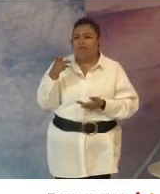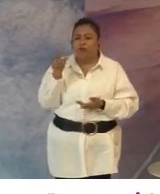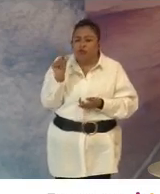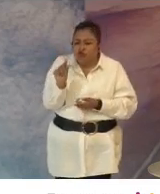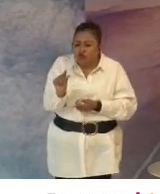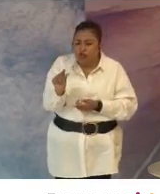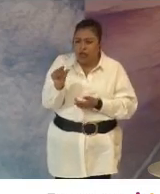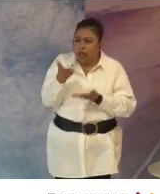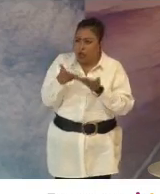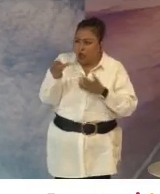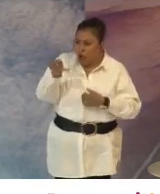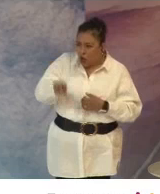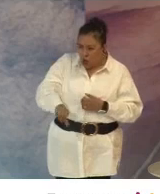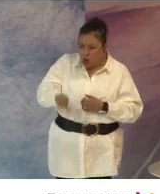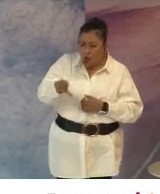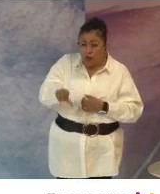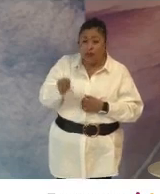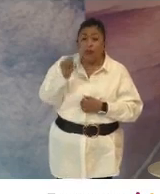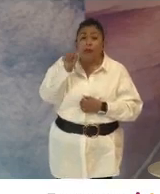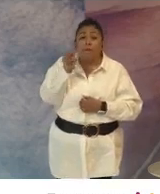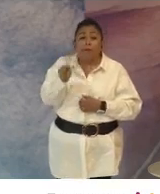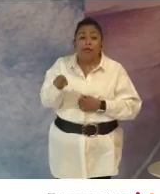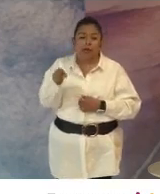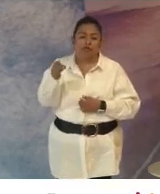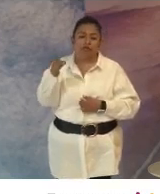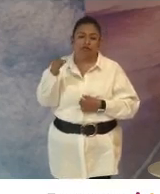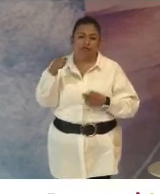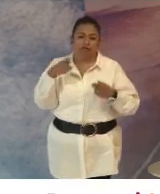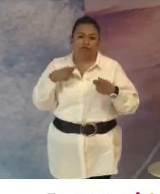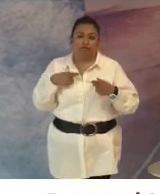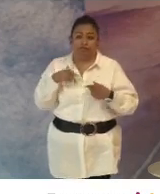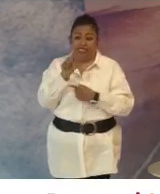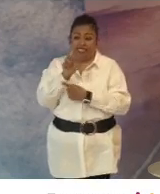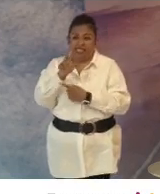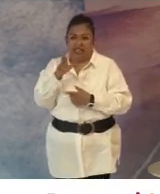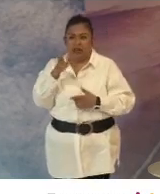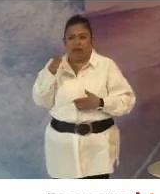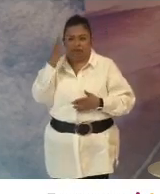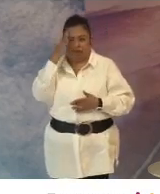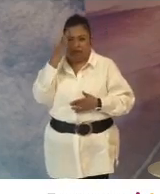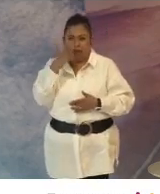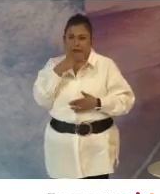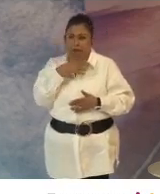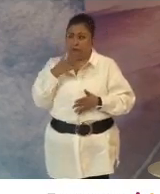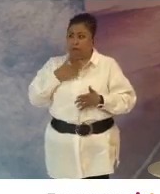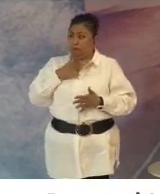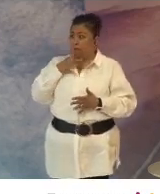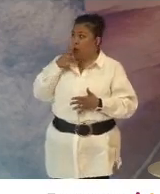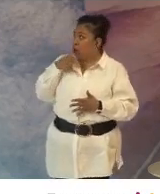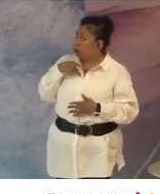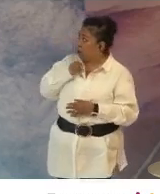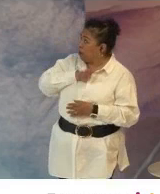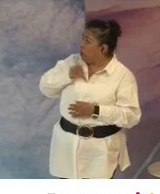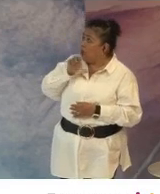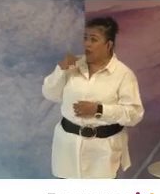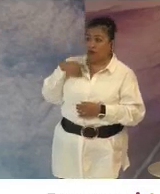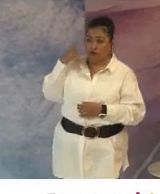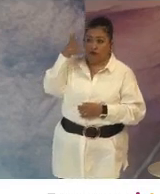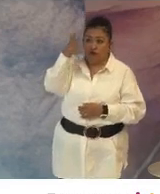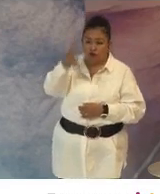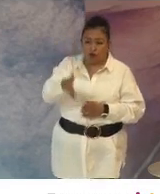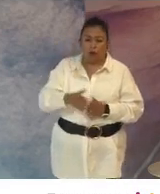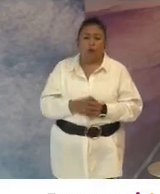ser actual y al ser capital, que son mis mejores posibilidades en el